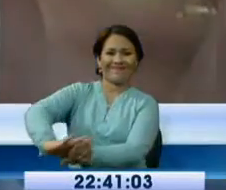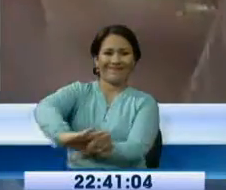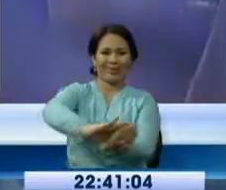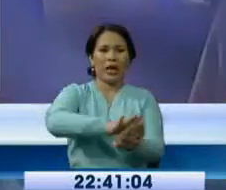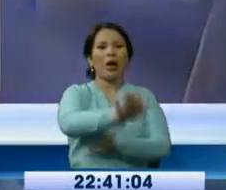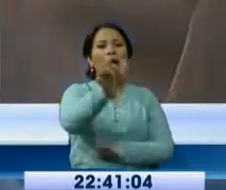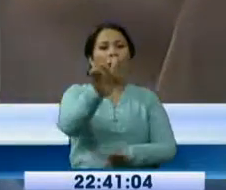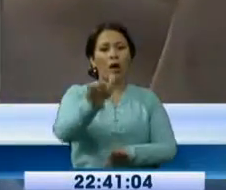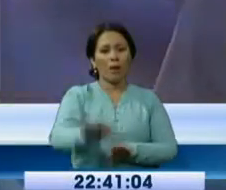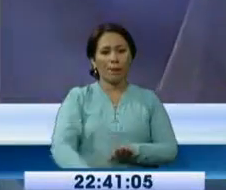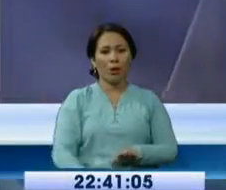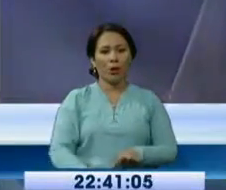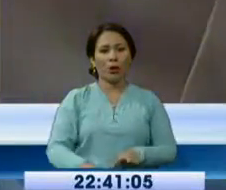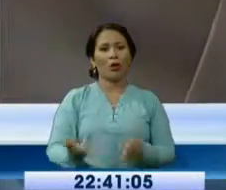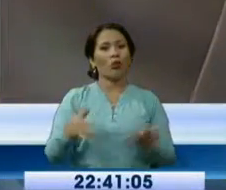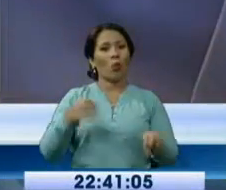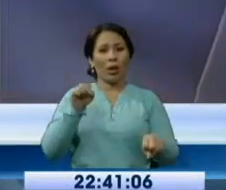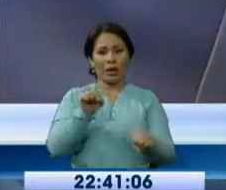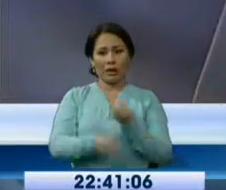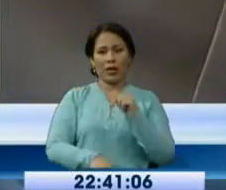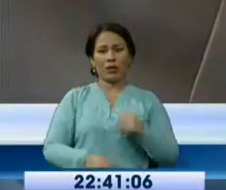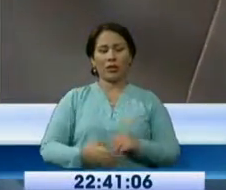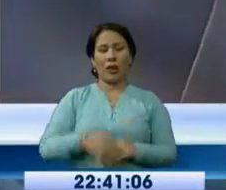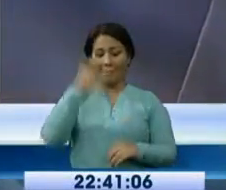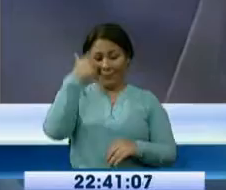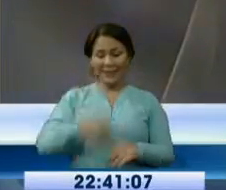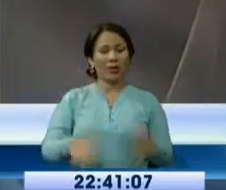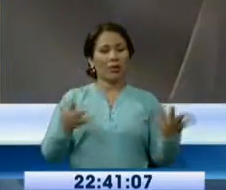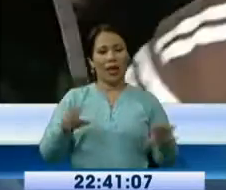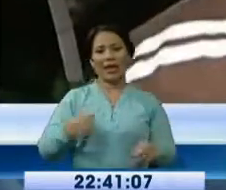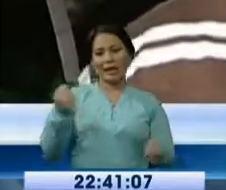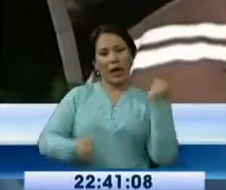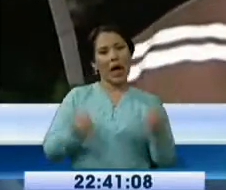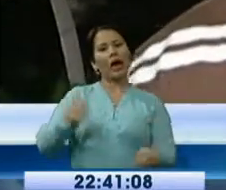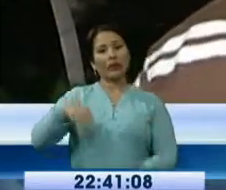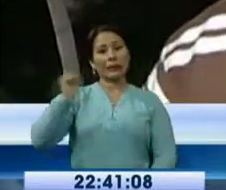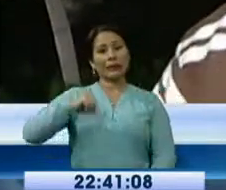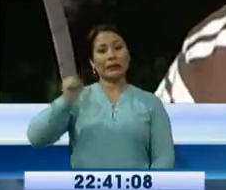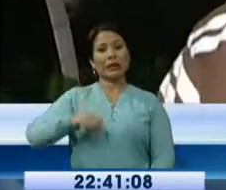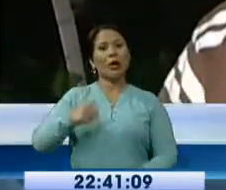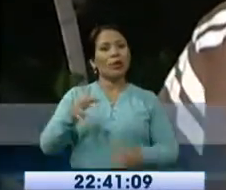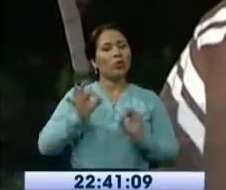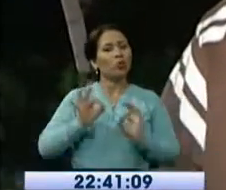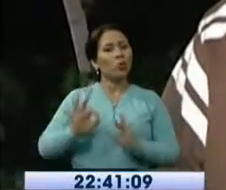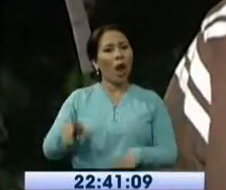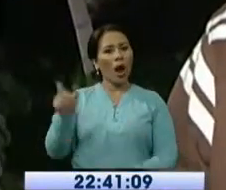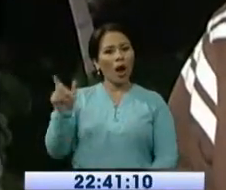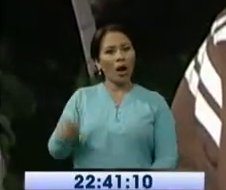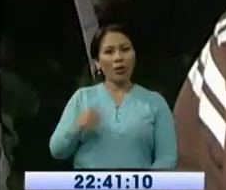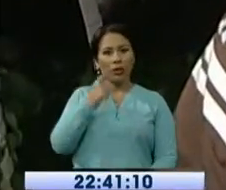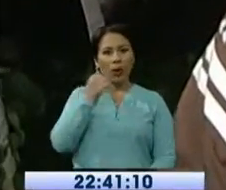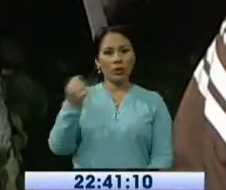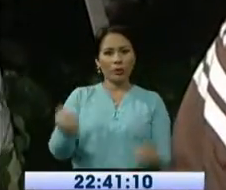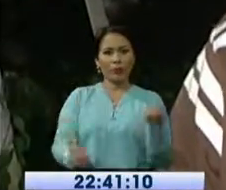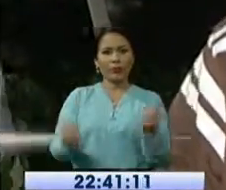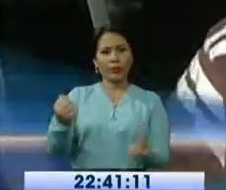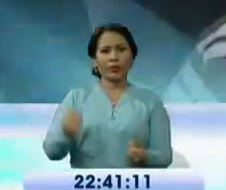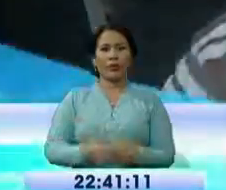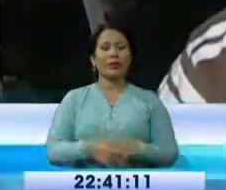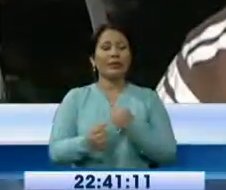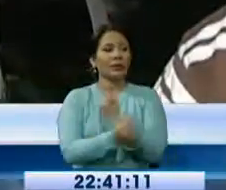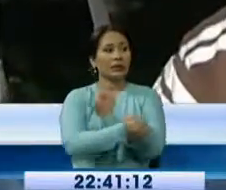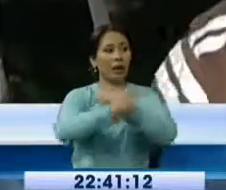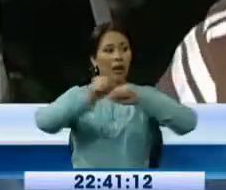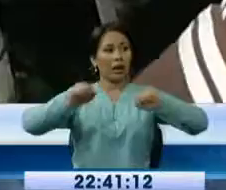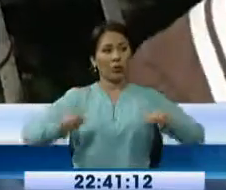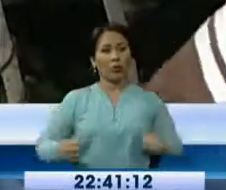rebalado una zanja, no hay daños a personas, solamente daños materiales. La suerte, pana, de ¿cómo es? Que salvó